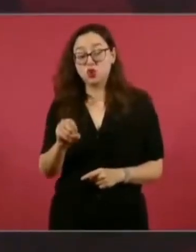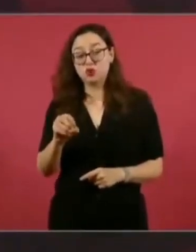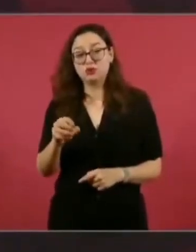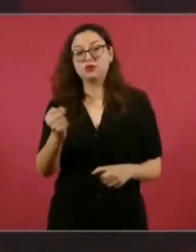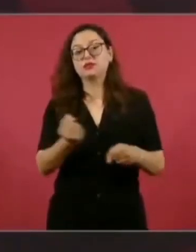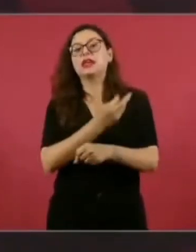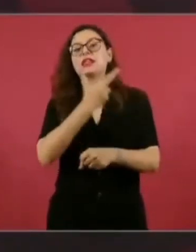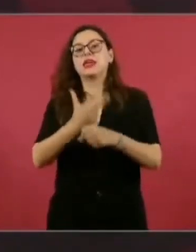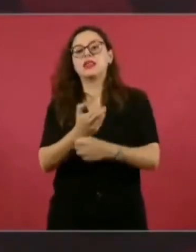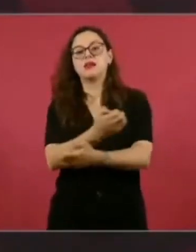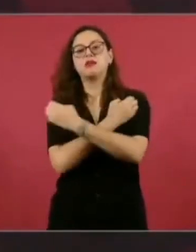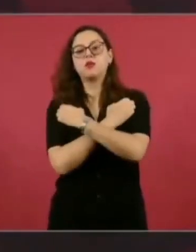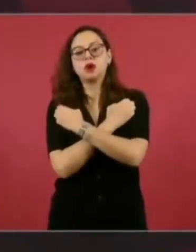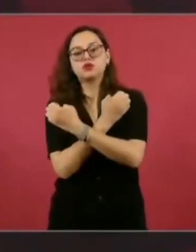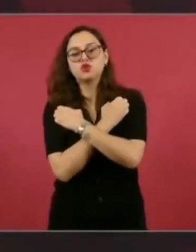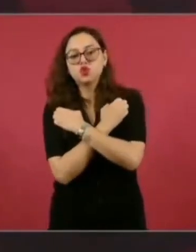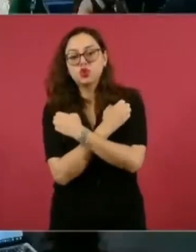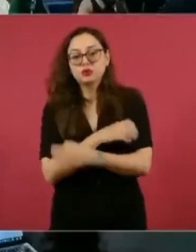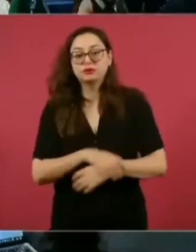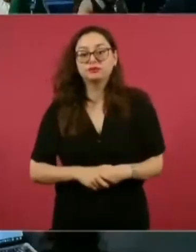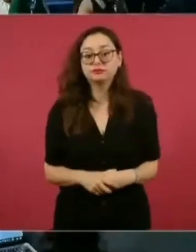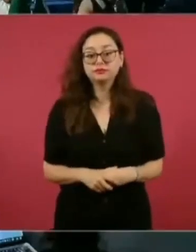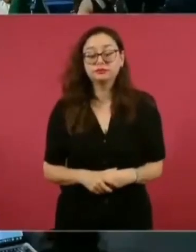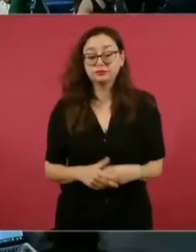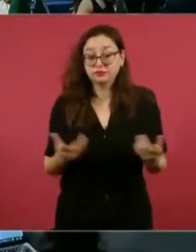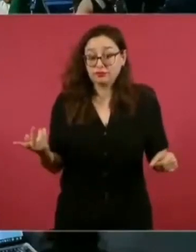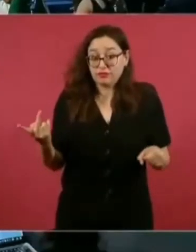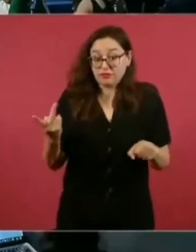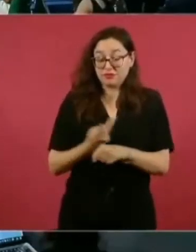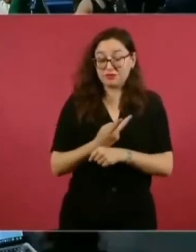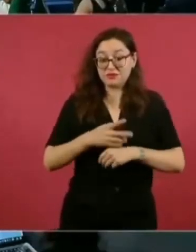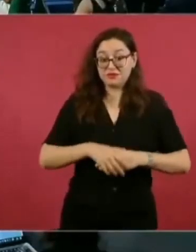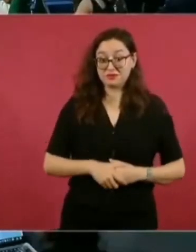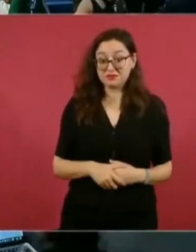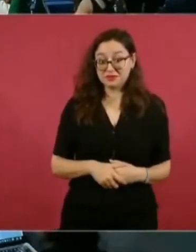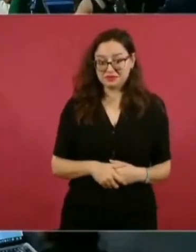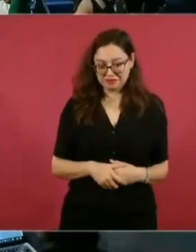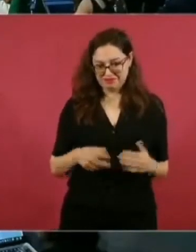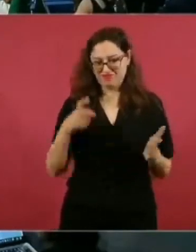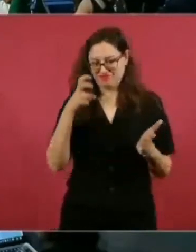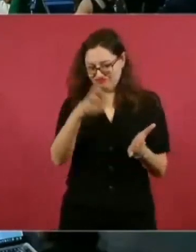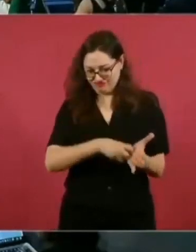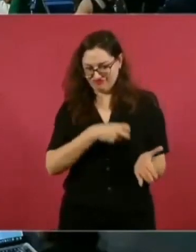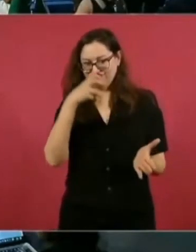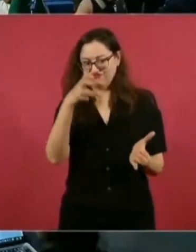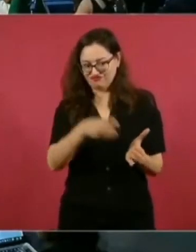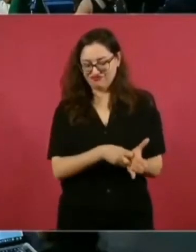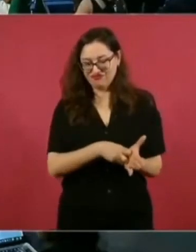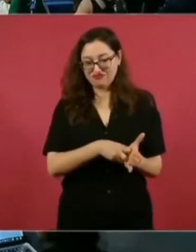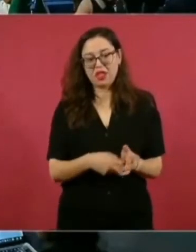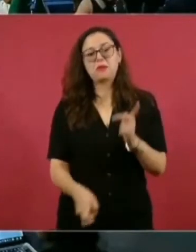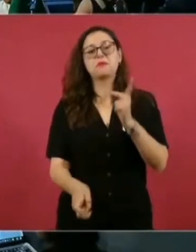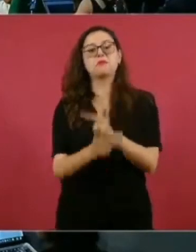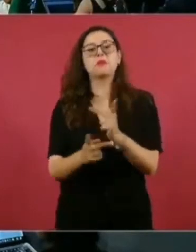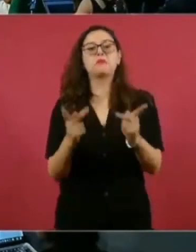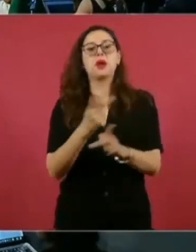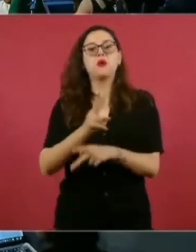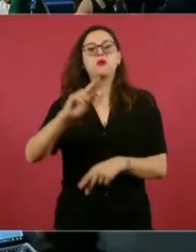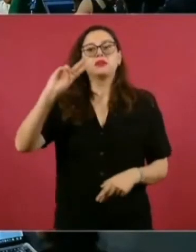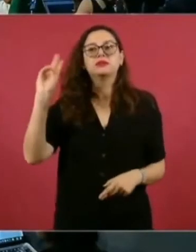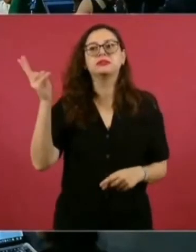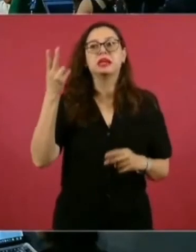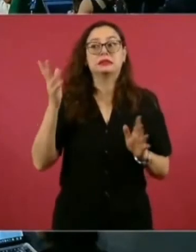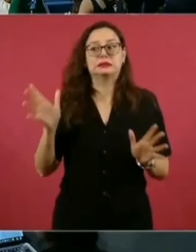abren al mercado de educación. ¿Qué pasa? Al principio